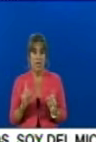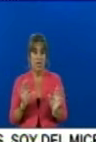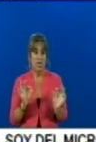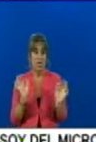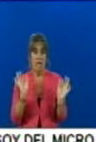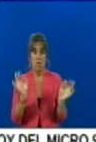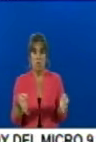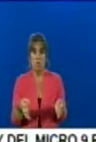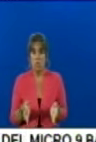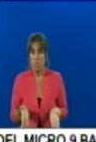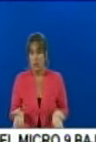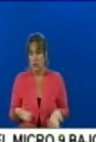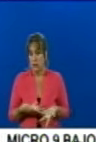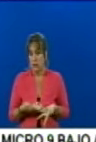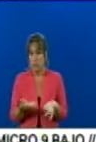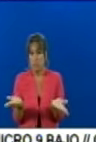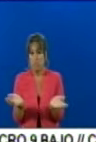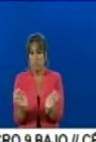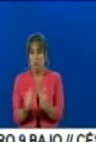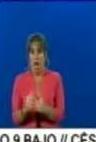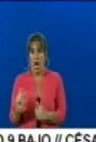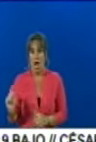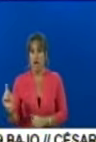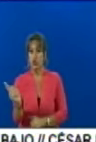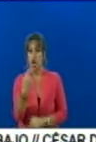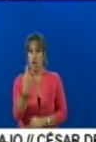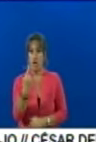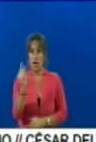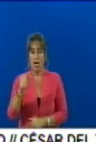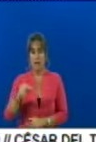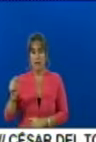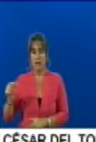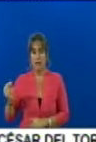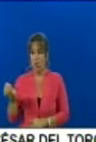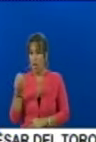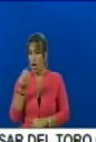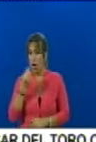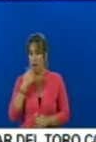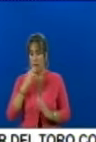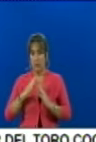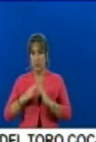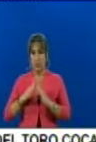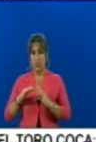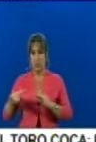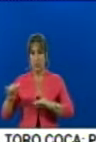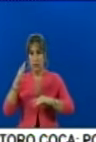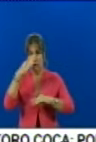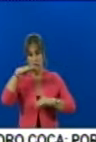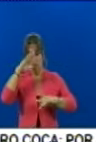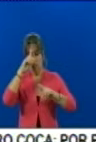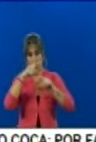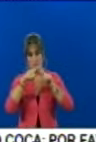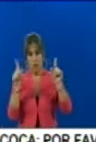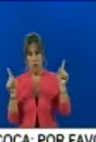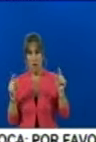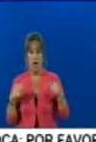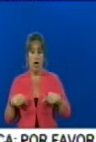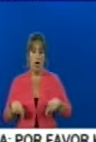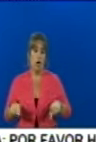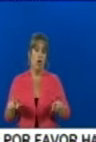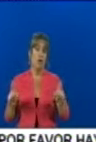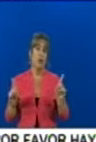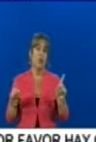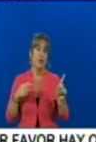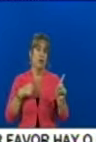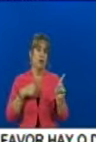sigue siendo la misma, que es garantizarle un BAN a todos los consumidores del país. Hoy incluso